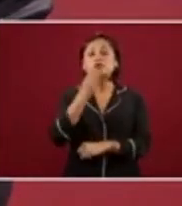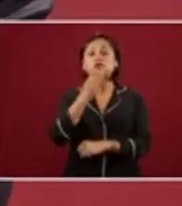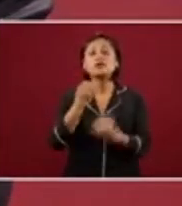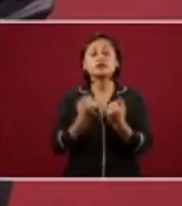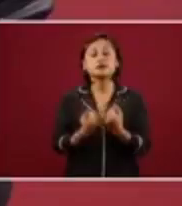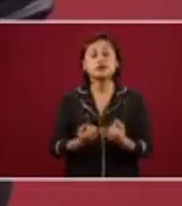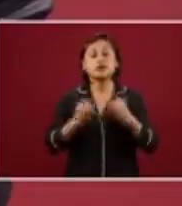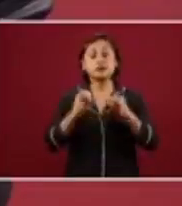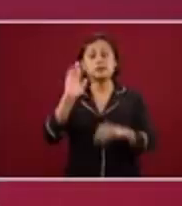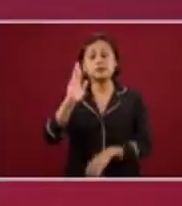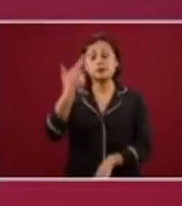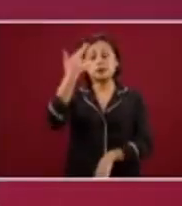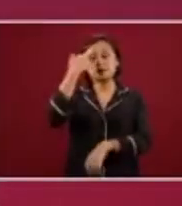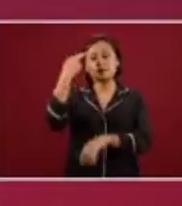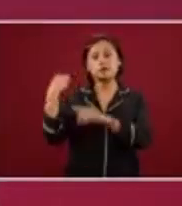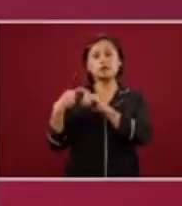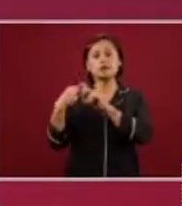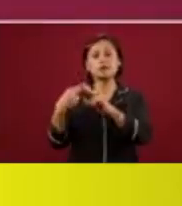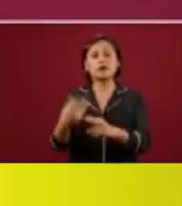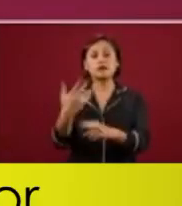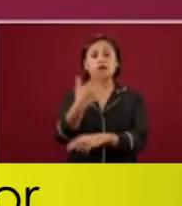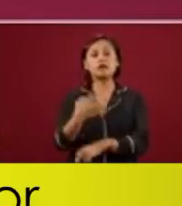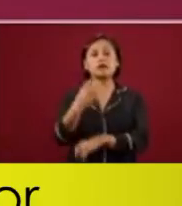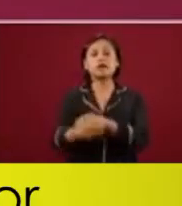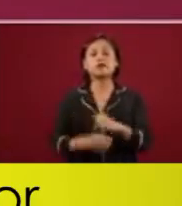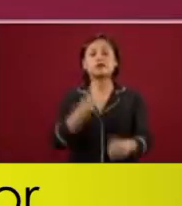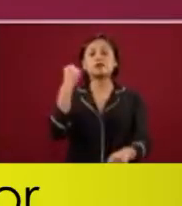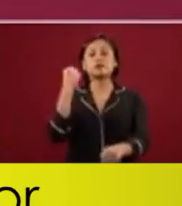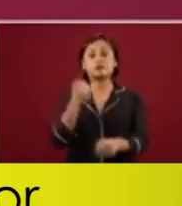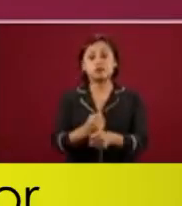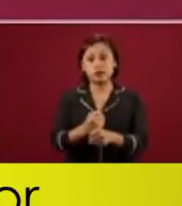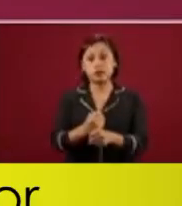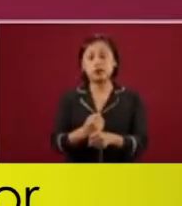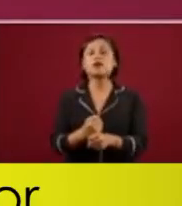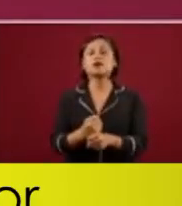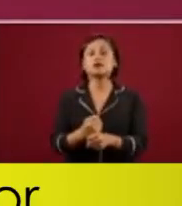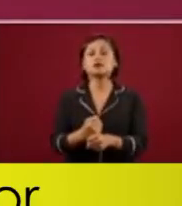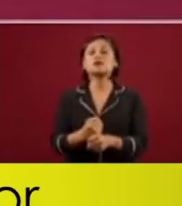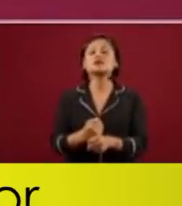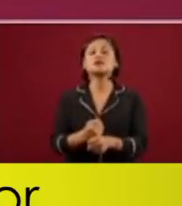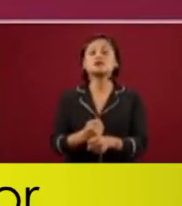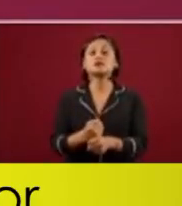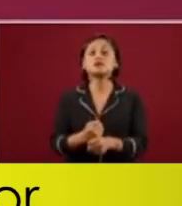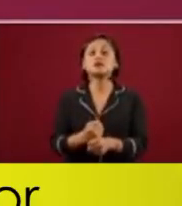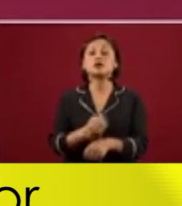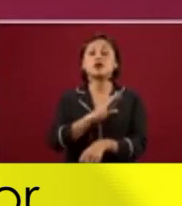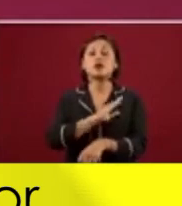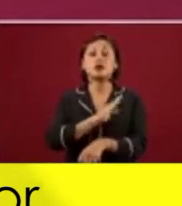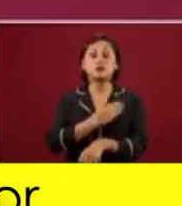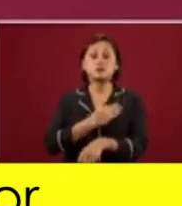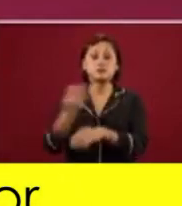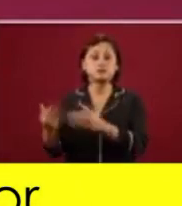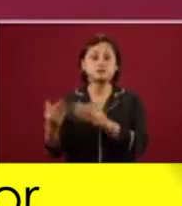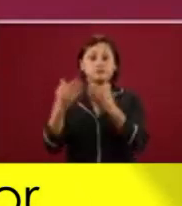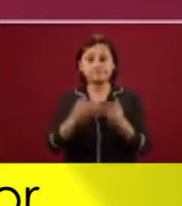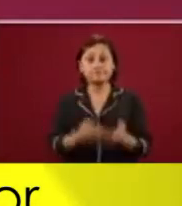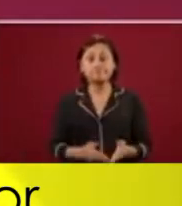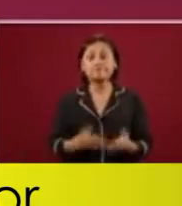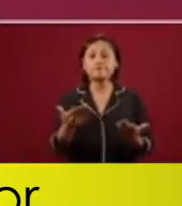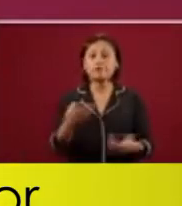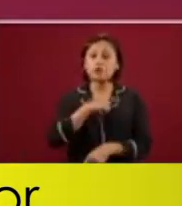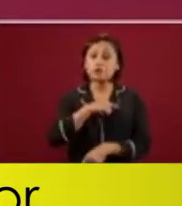los 500 años de la conquista. Estamos ofreciendo disculpas y pidiendo